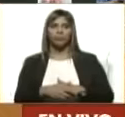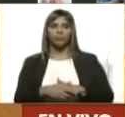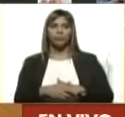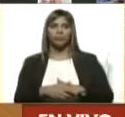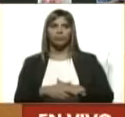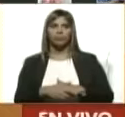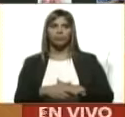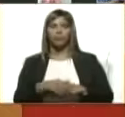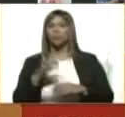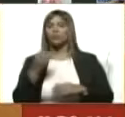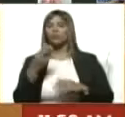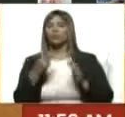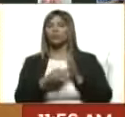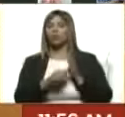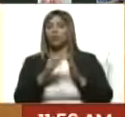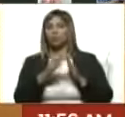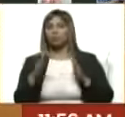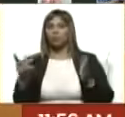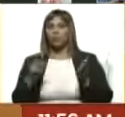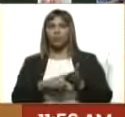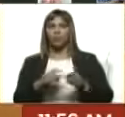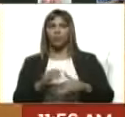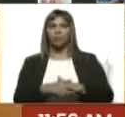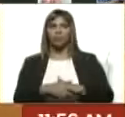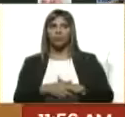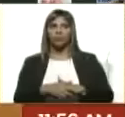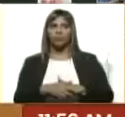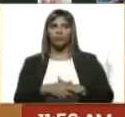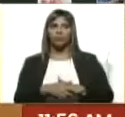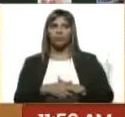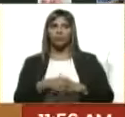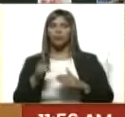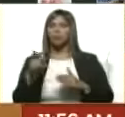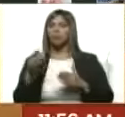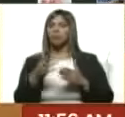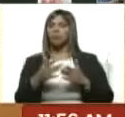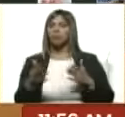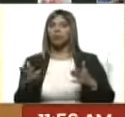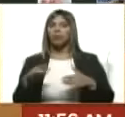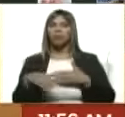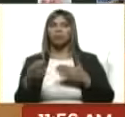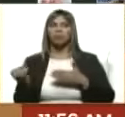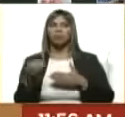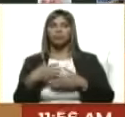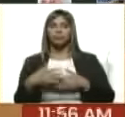Su número de cédula corrido. Ajá. De allá para acá, ¿qué le va a venir el retruque?